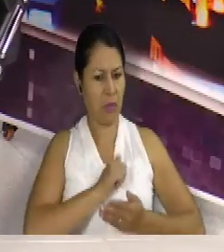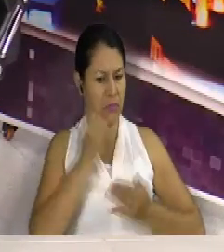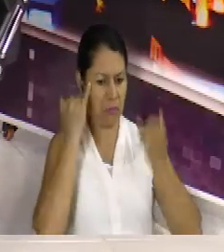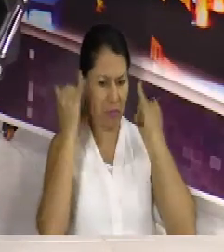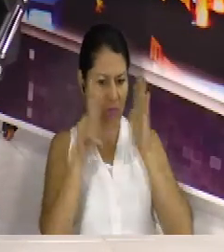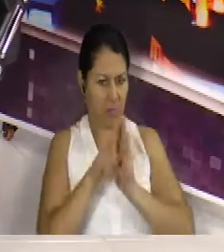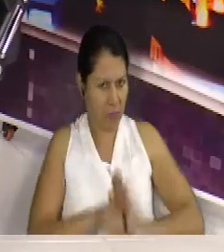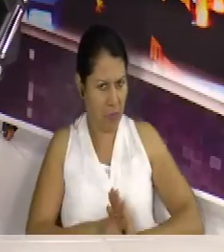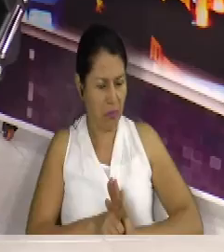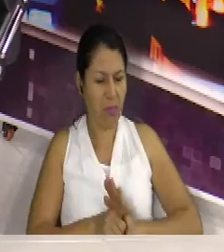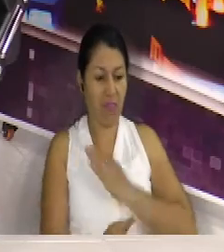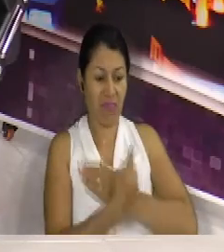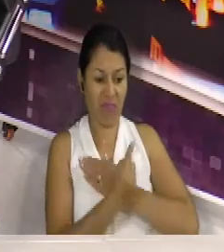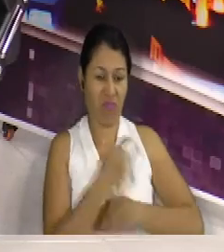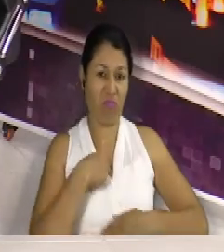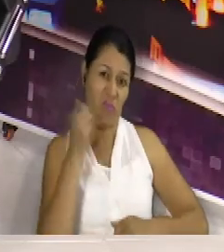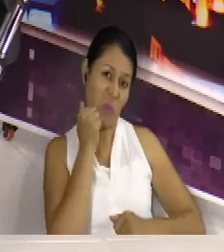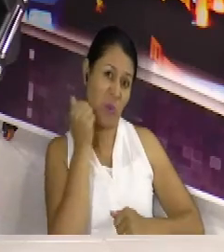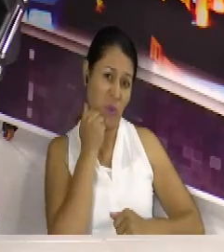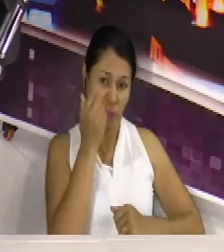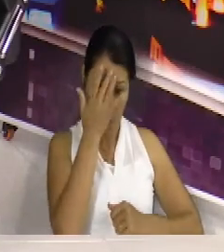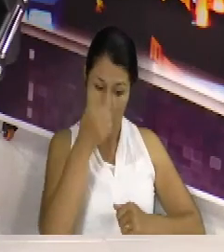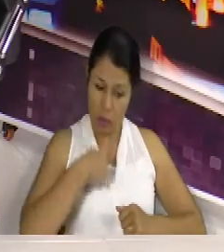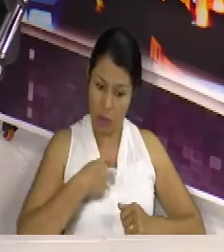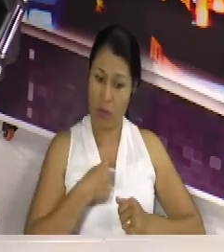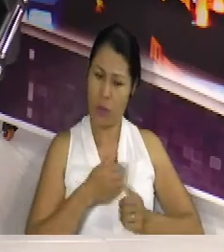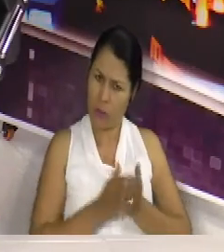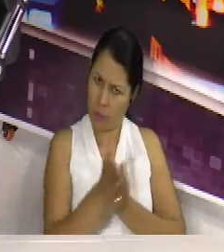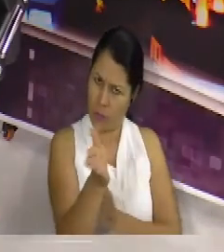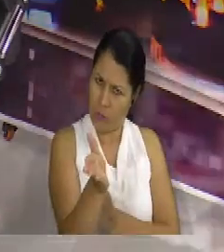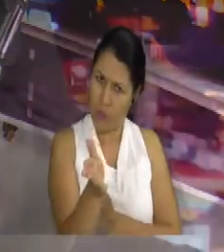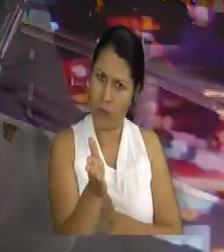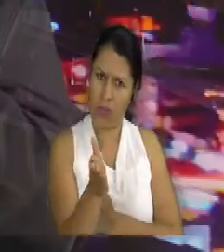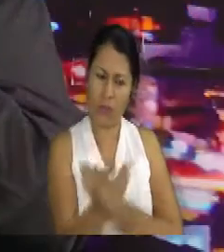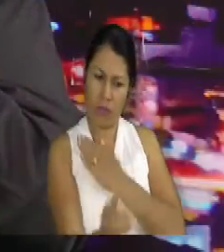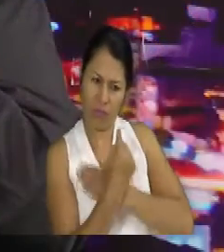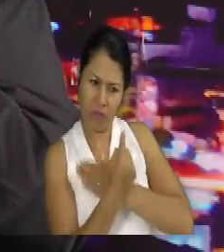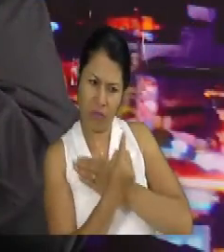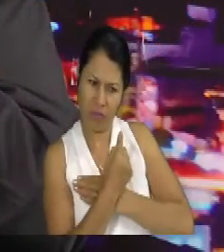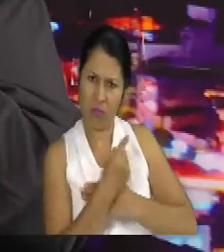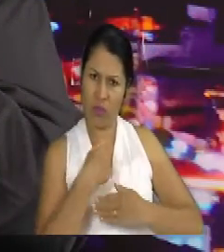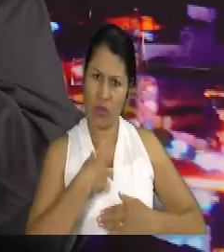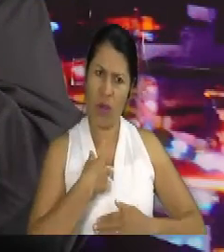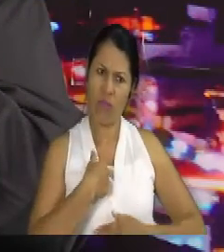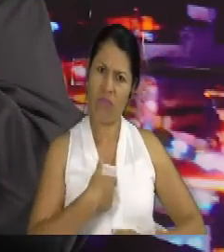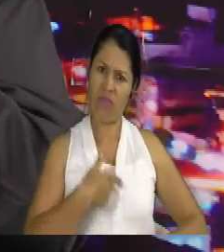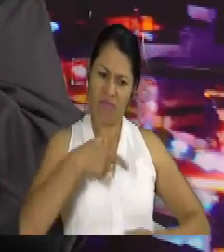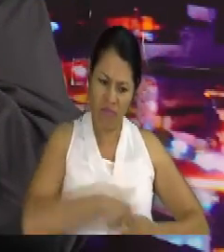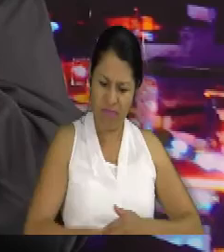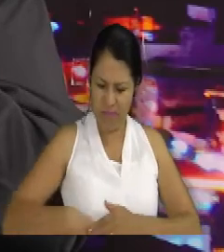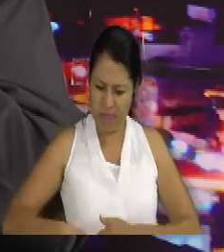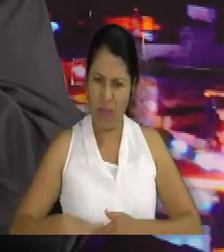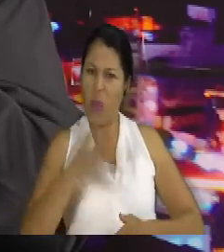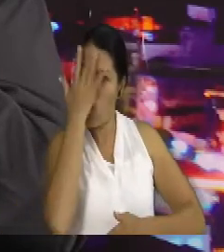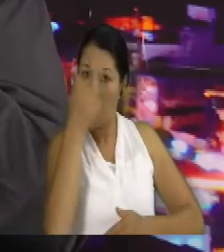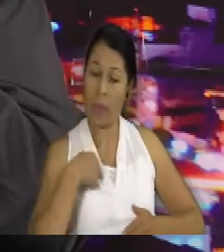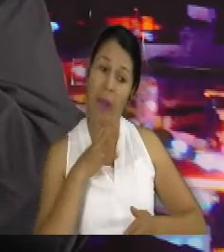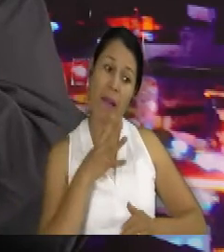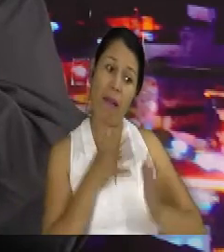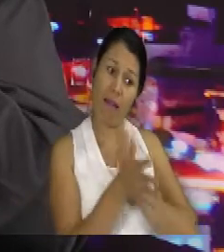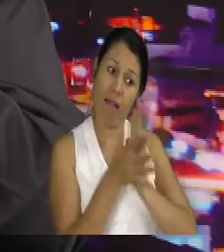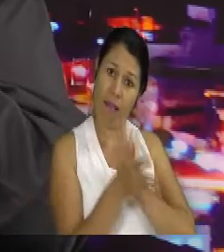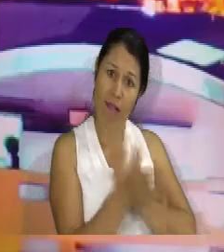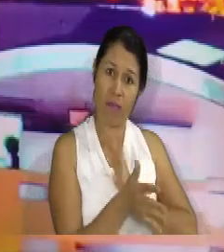acúsenme de terco por perseverar, acúsenme de estar armado con la palabra. Acúseme por no callar, porque mi voz